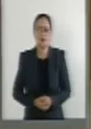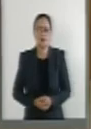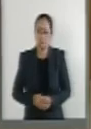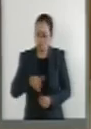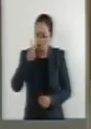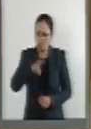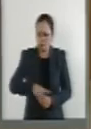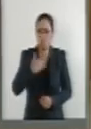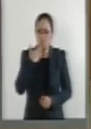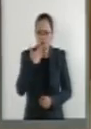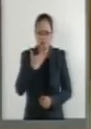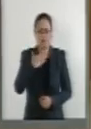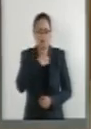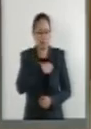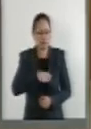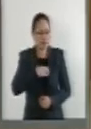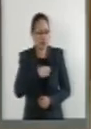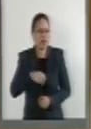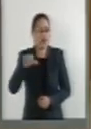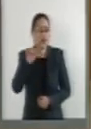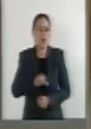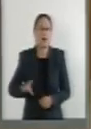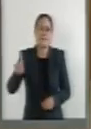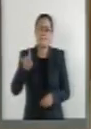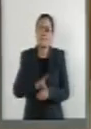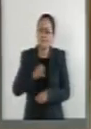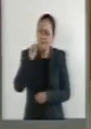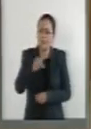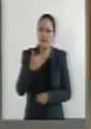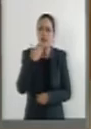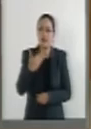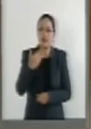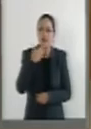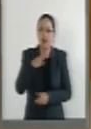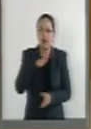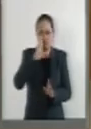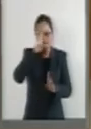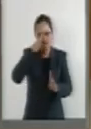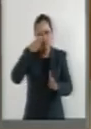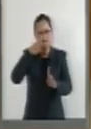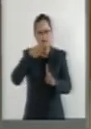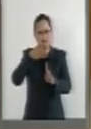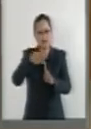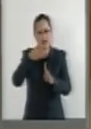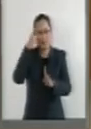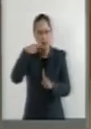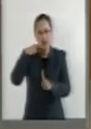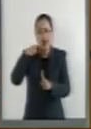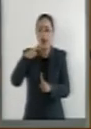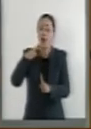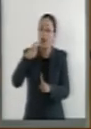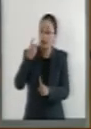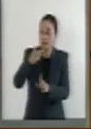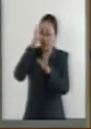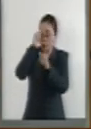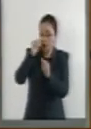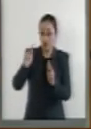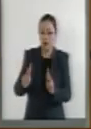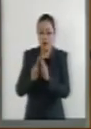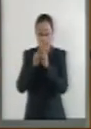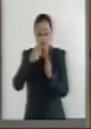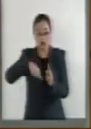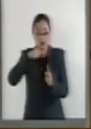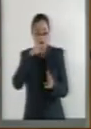celebro que hoy vayamos en la ruta de ratificar este Acuerdo de